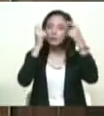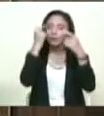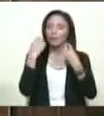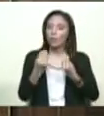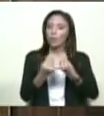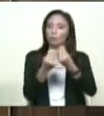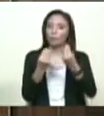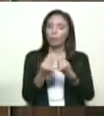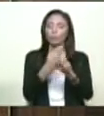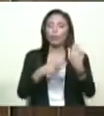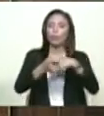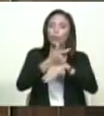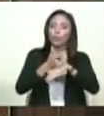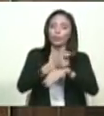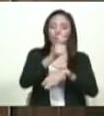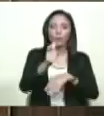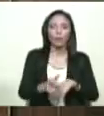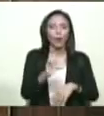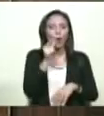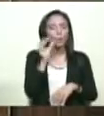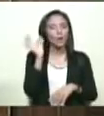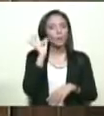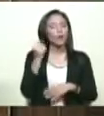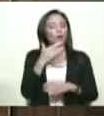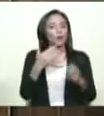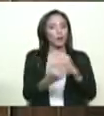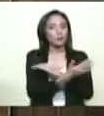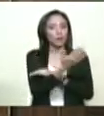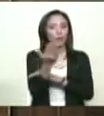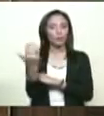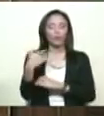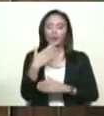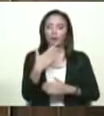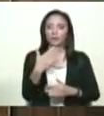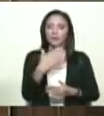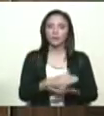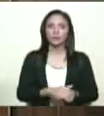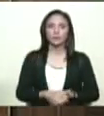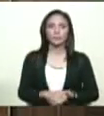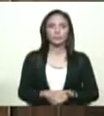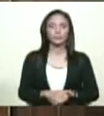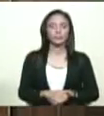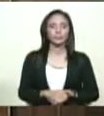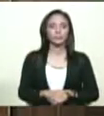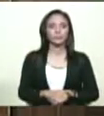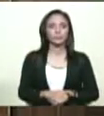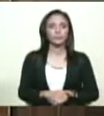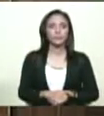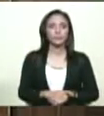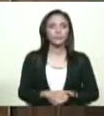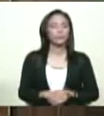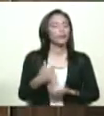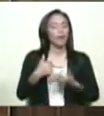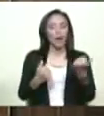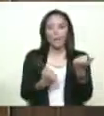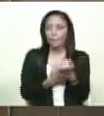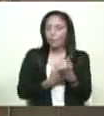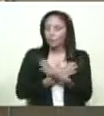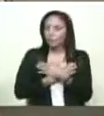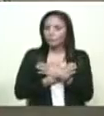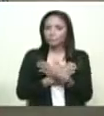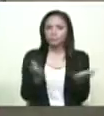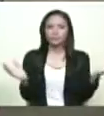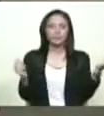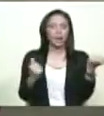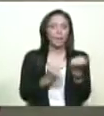de gobernadores y gobernadoras y que yo les doy las gracias a ustedes la ratificó todo mi apoyo como